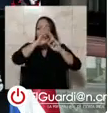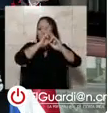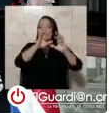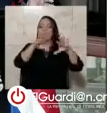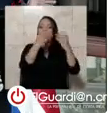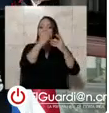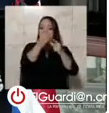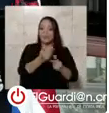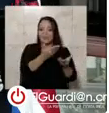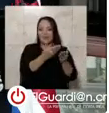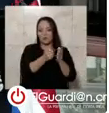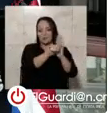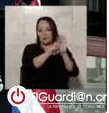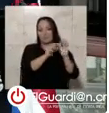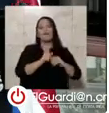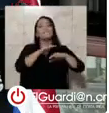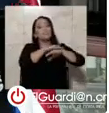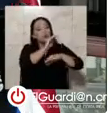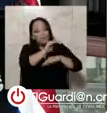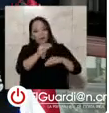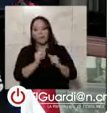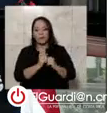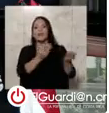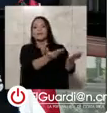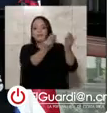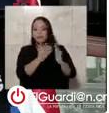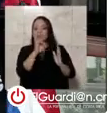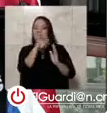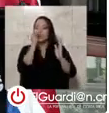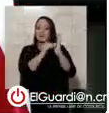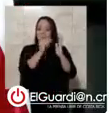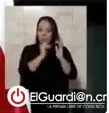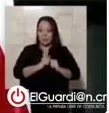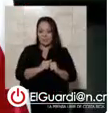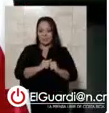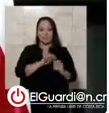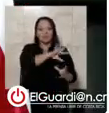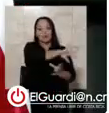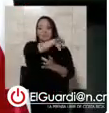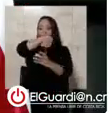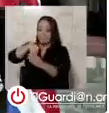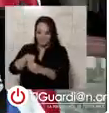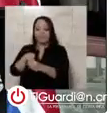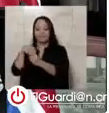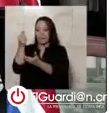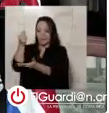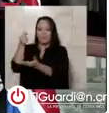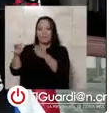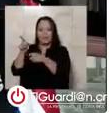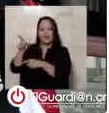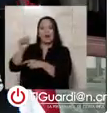Comisión de Hacendarios. Por favor, denos esos 700 millones para que entren al fondo que maneja don